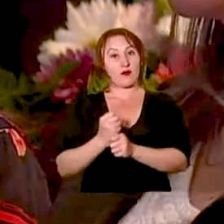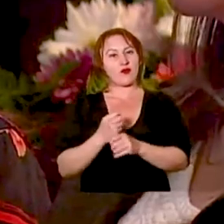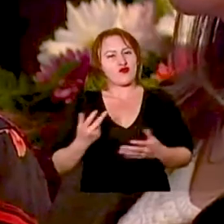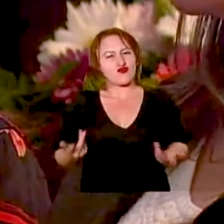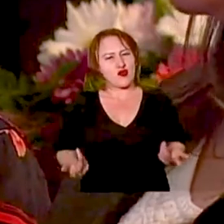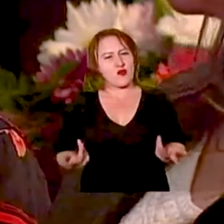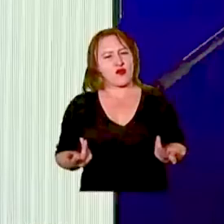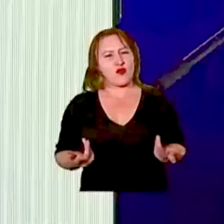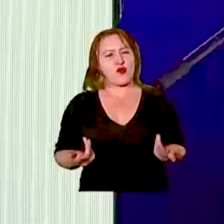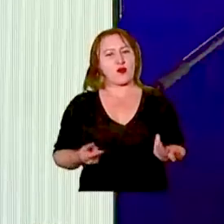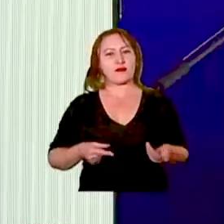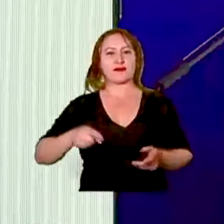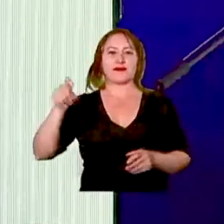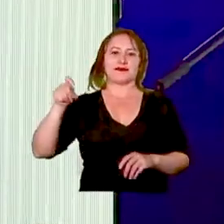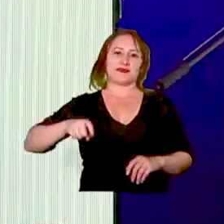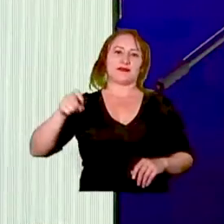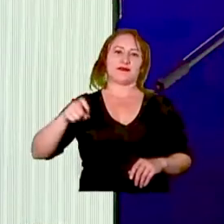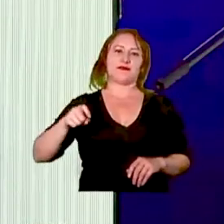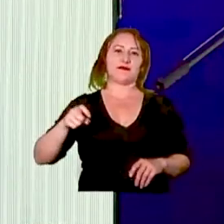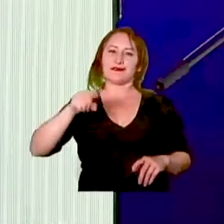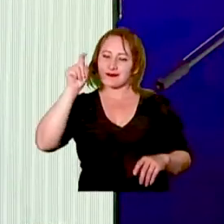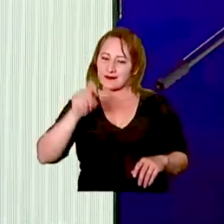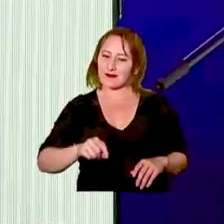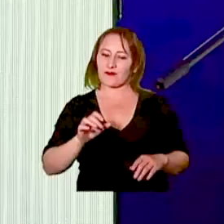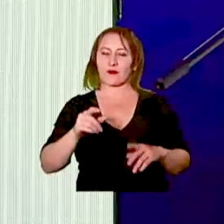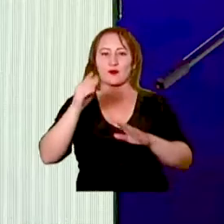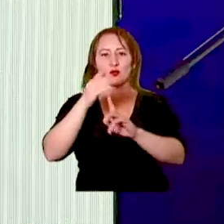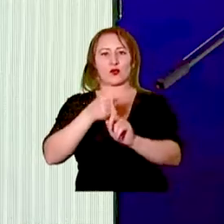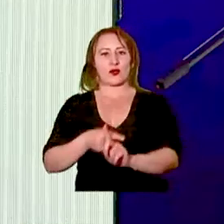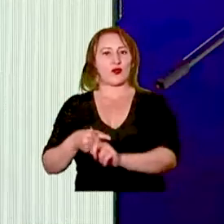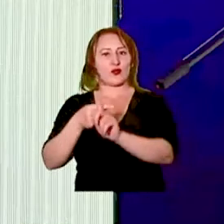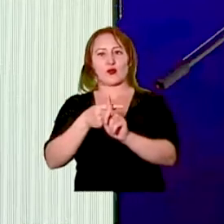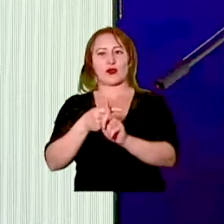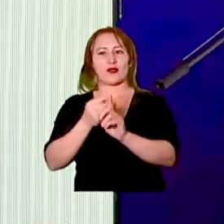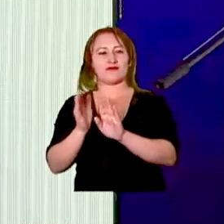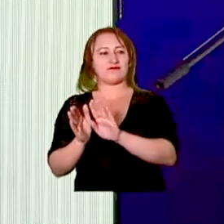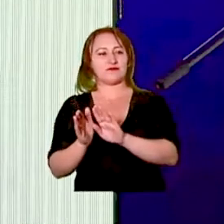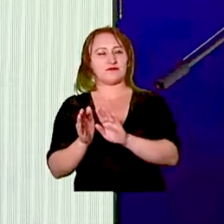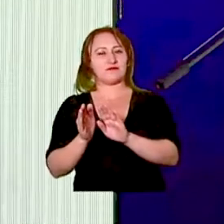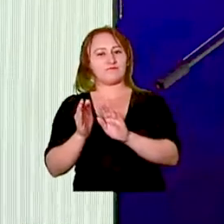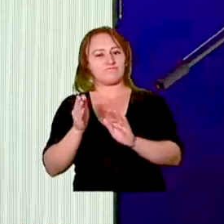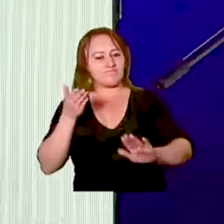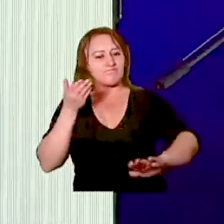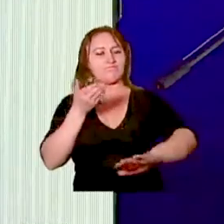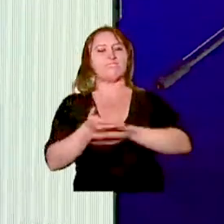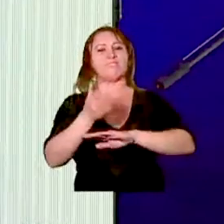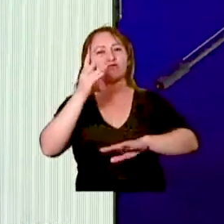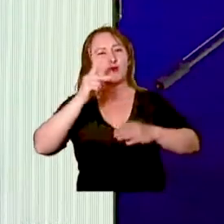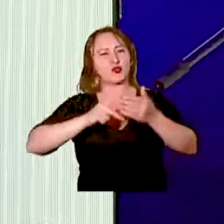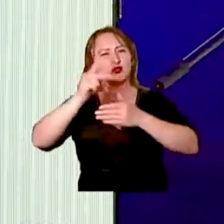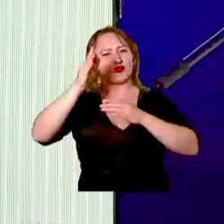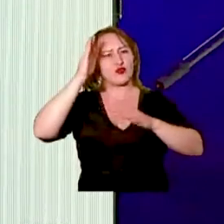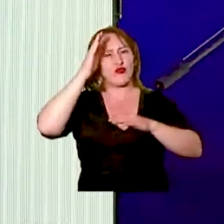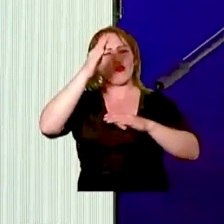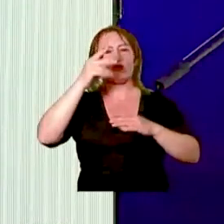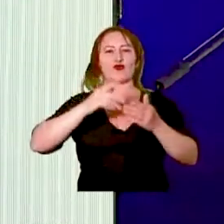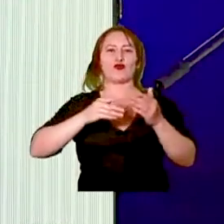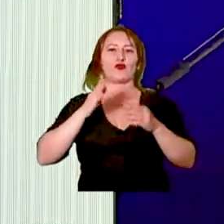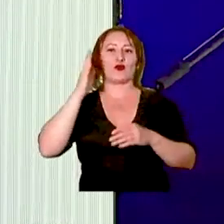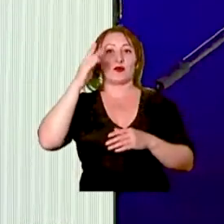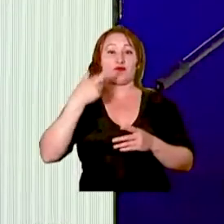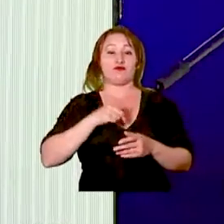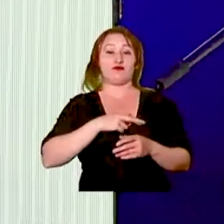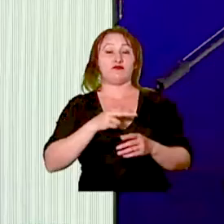desarrollada con una necesidad de dejar en la Procuraduría el planteamiento de una proyección hacia el futuro una vez nos